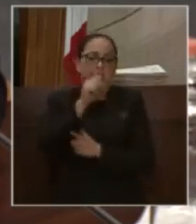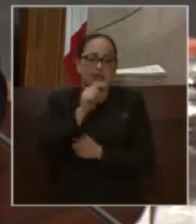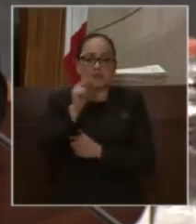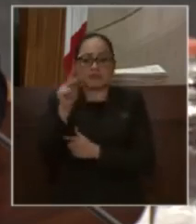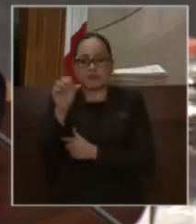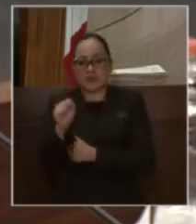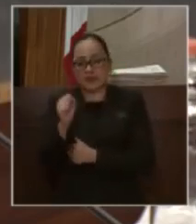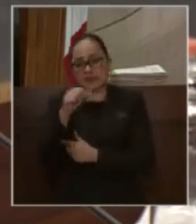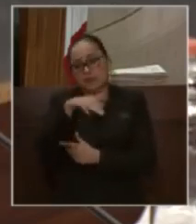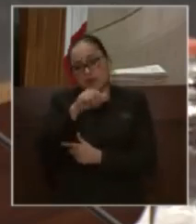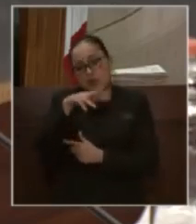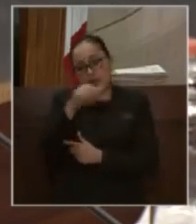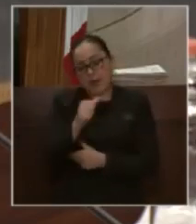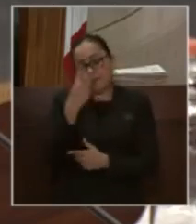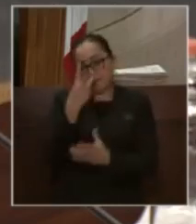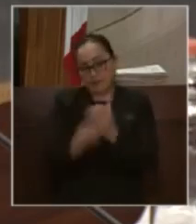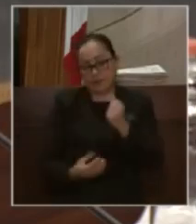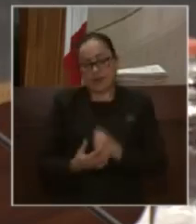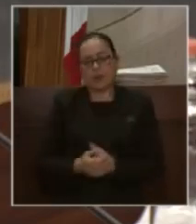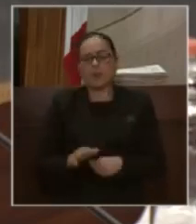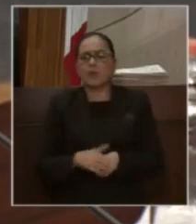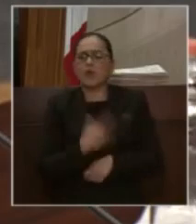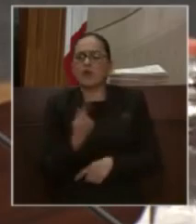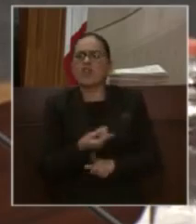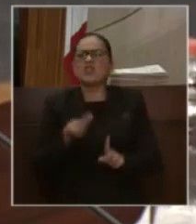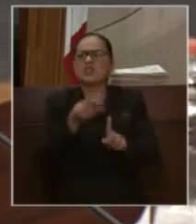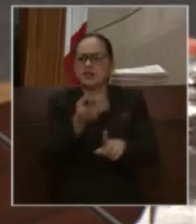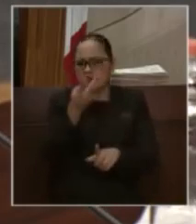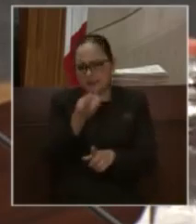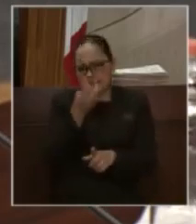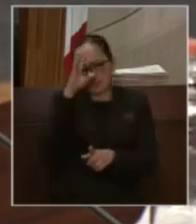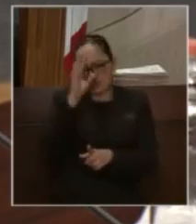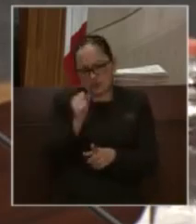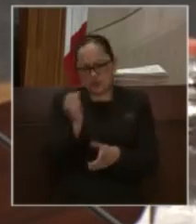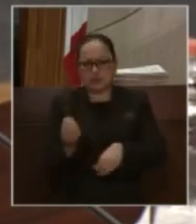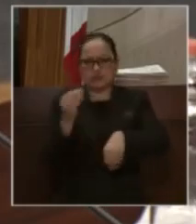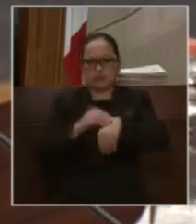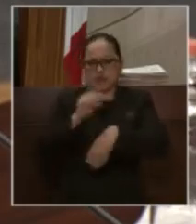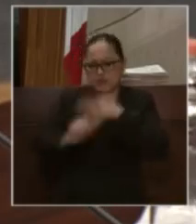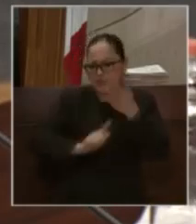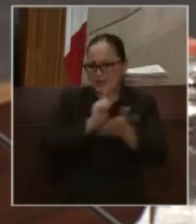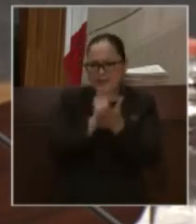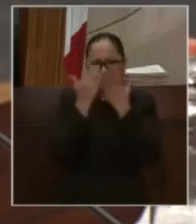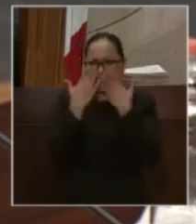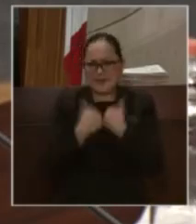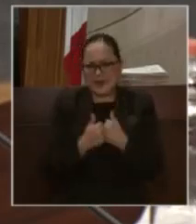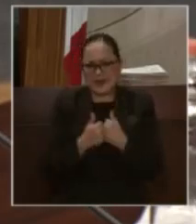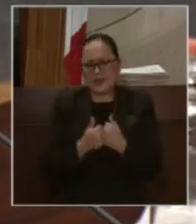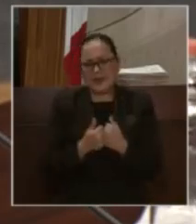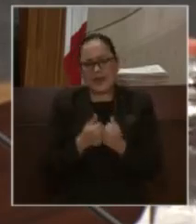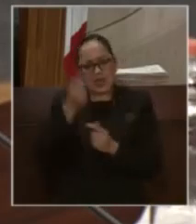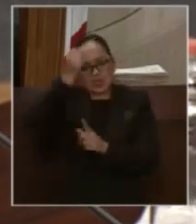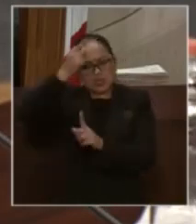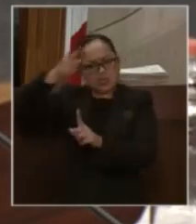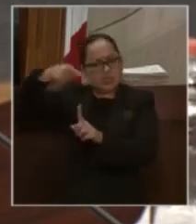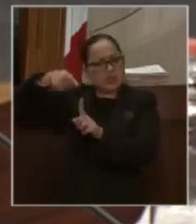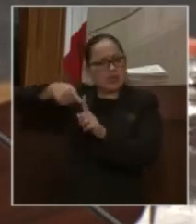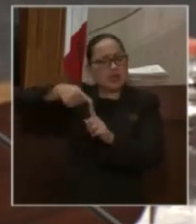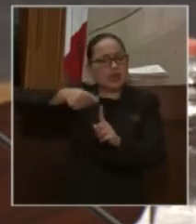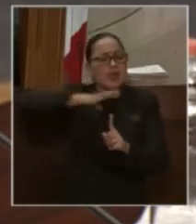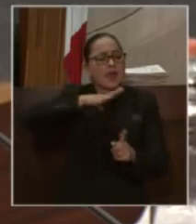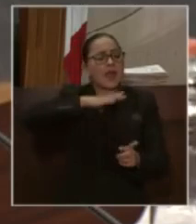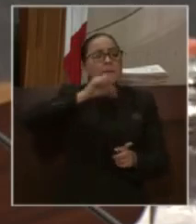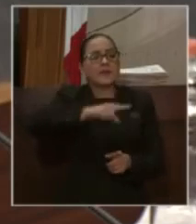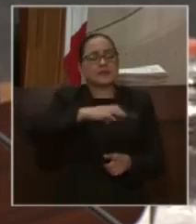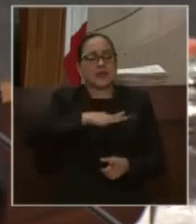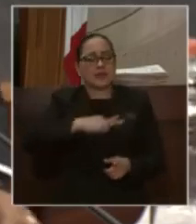Encuentro Social. La calificativa obedece a que dicho concepto no está previsto en la legislación electoral aplicable, sino que derivó de la